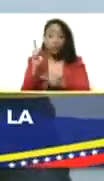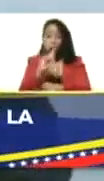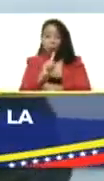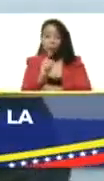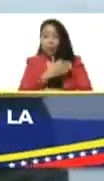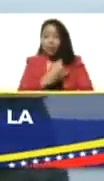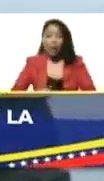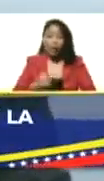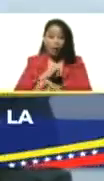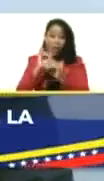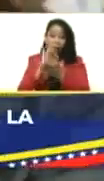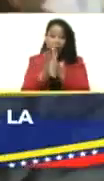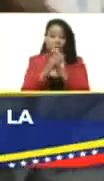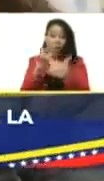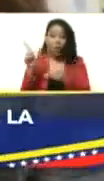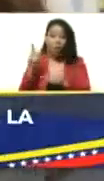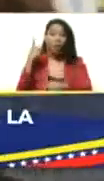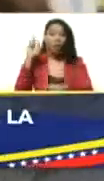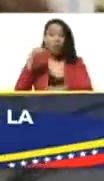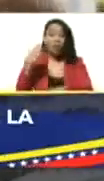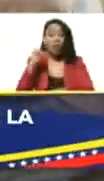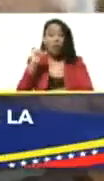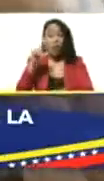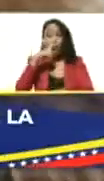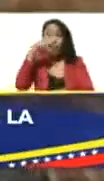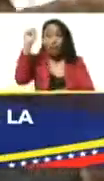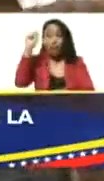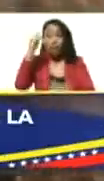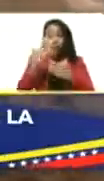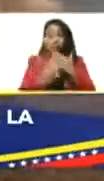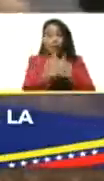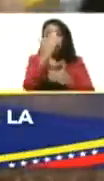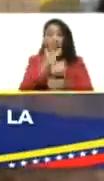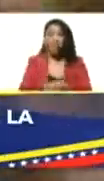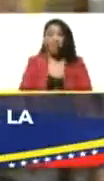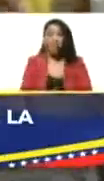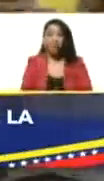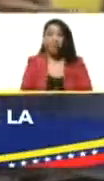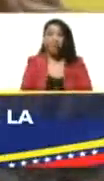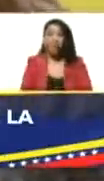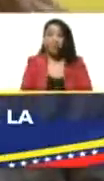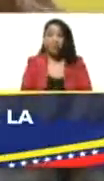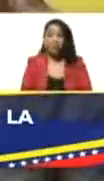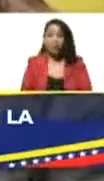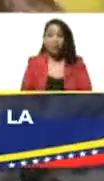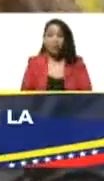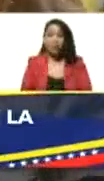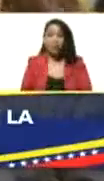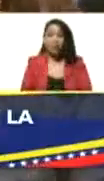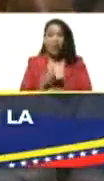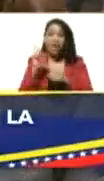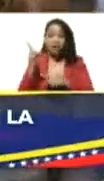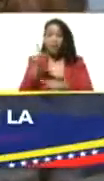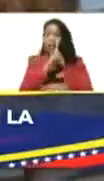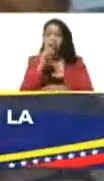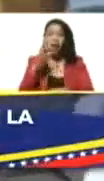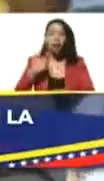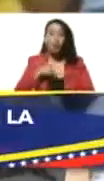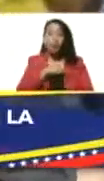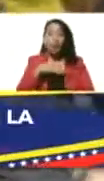Presidente, ahí no acaba todo, porque también tenemos ¡Maduro Avanza! ¡Vamos! Y así se llama